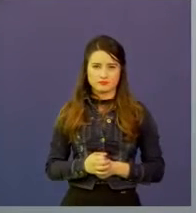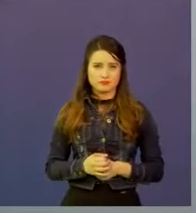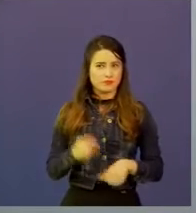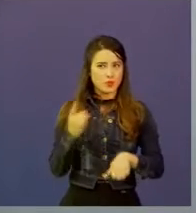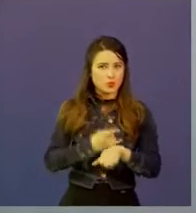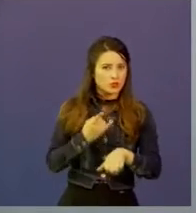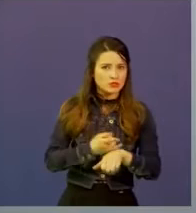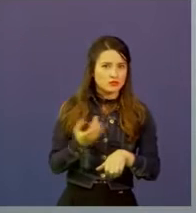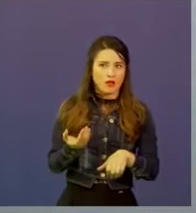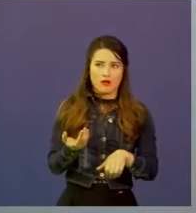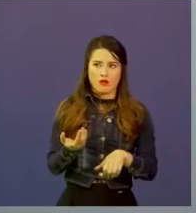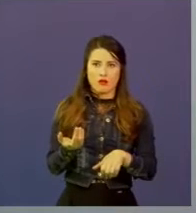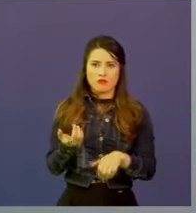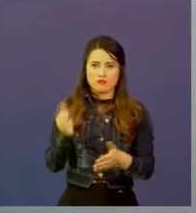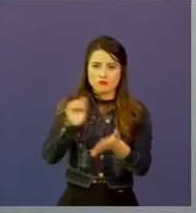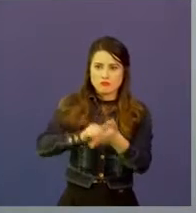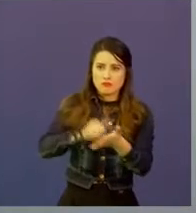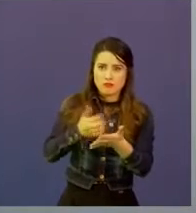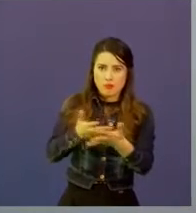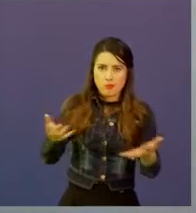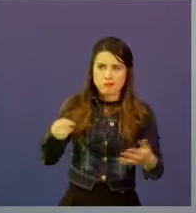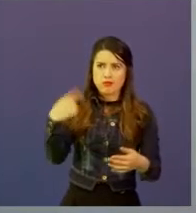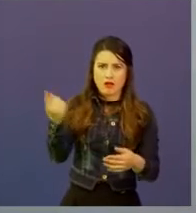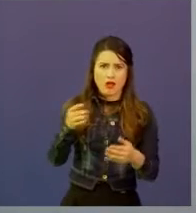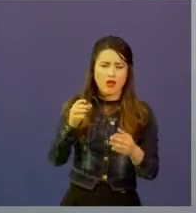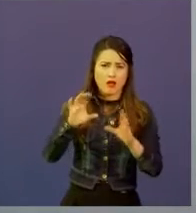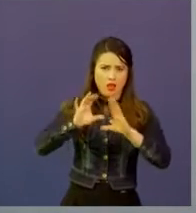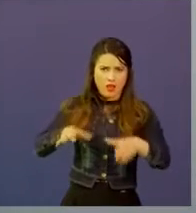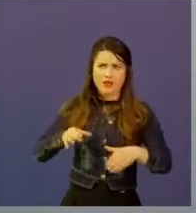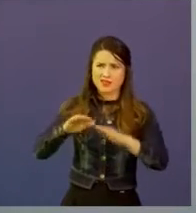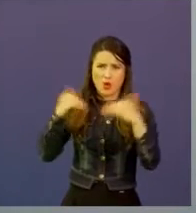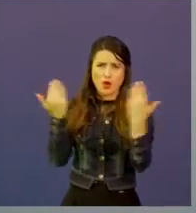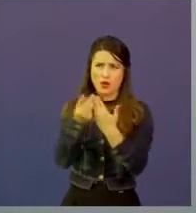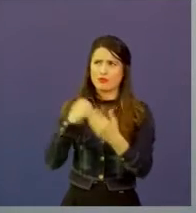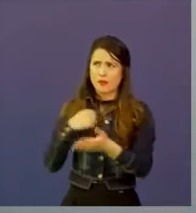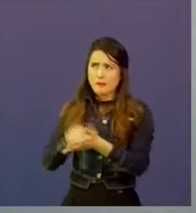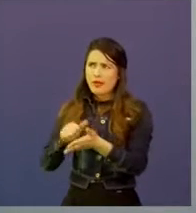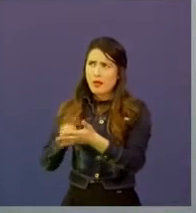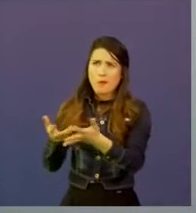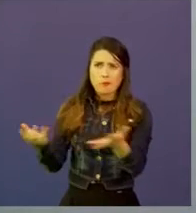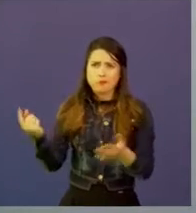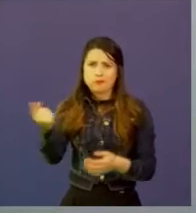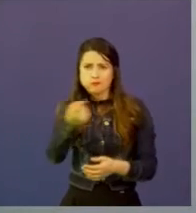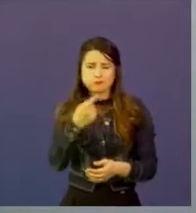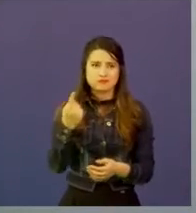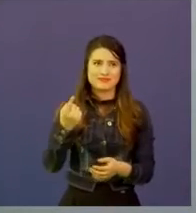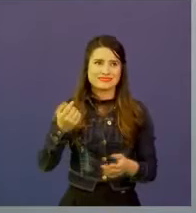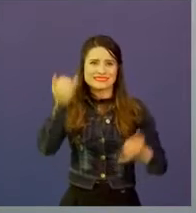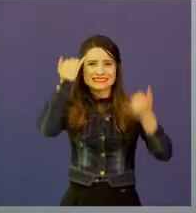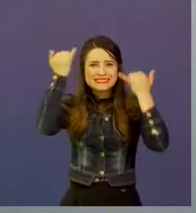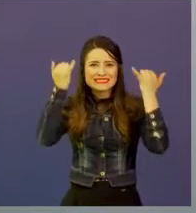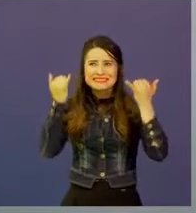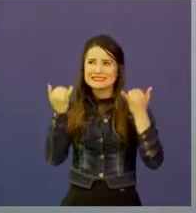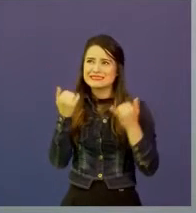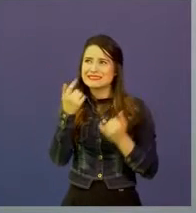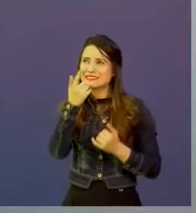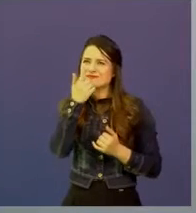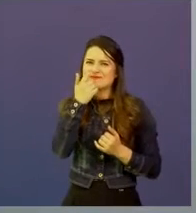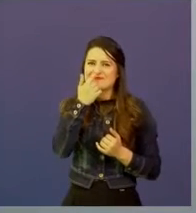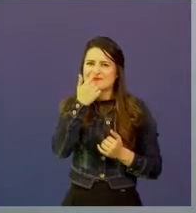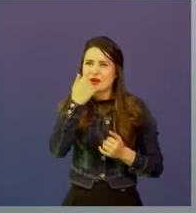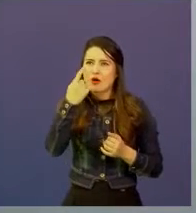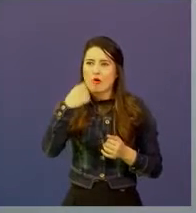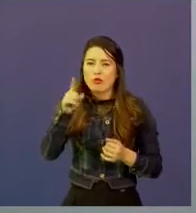podemos utilizar recursos físicos, podemos combinarlos con aplicaciones ya existentes. Se trata de ser un poco explorador,